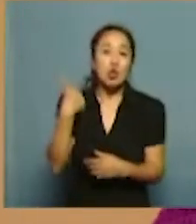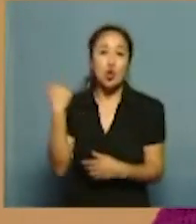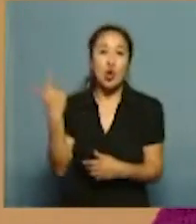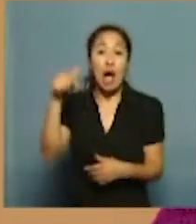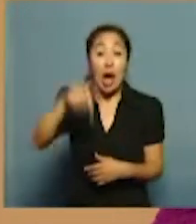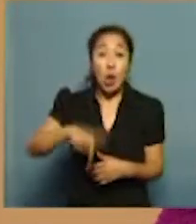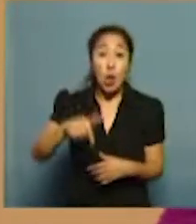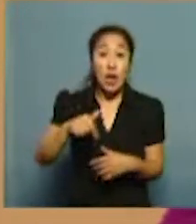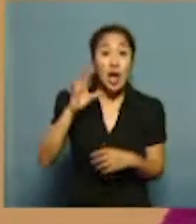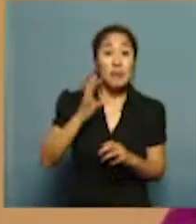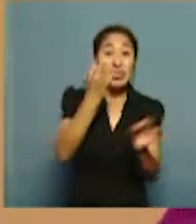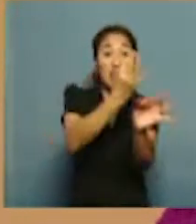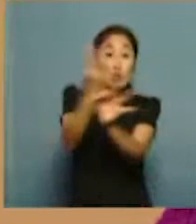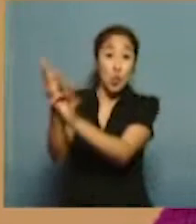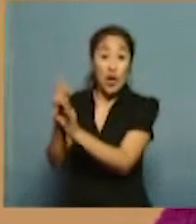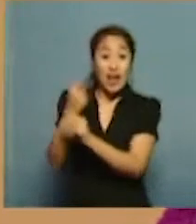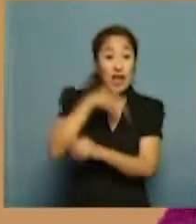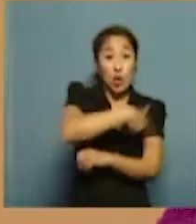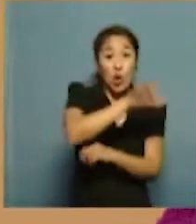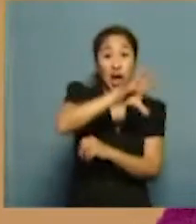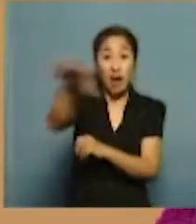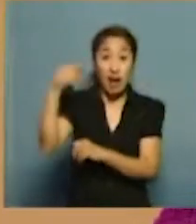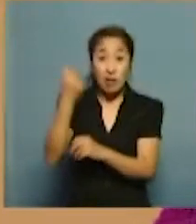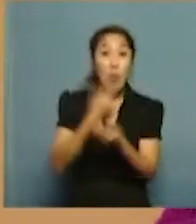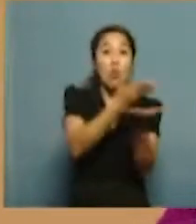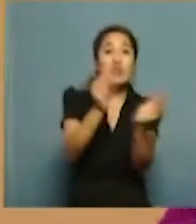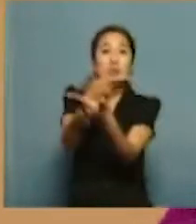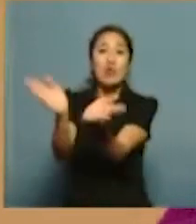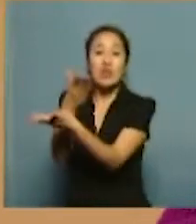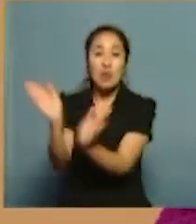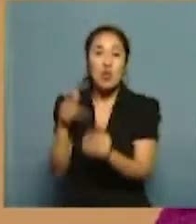tocar en distintas instituciones de nuestro medio